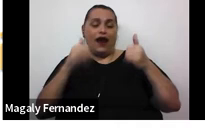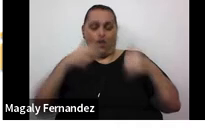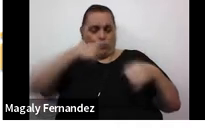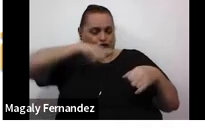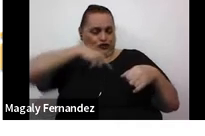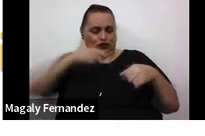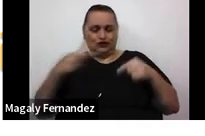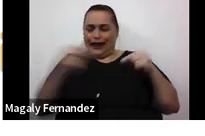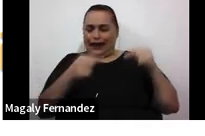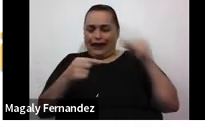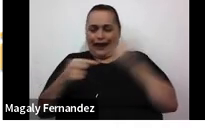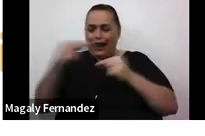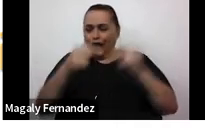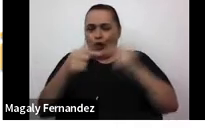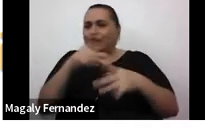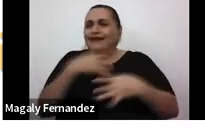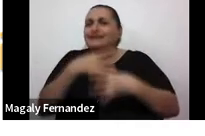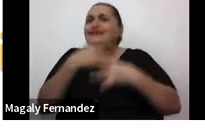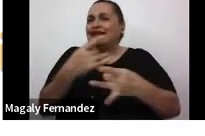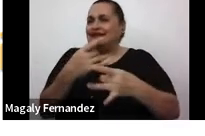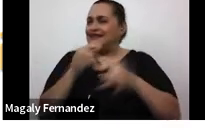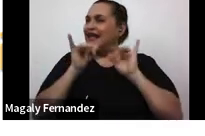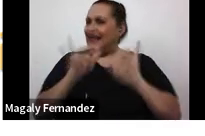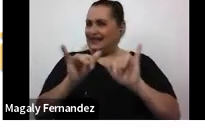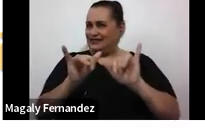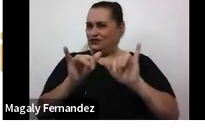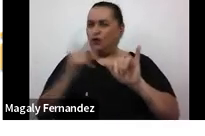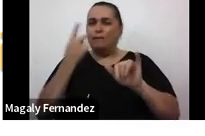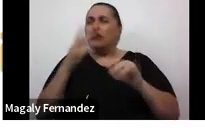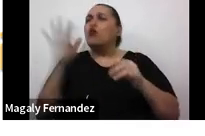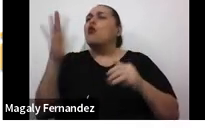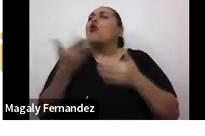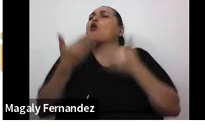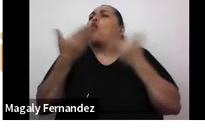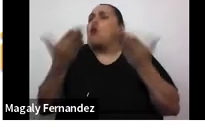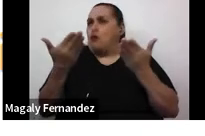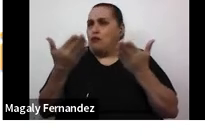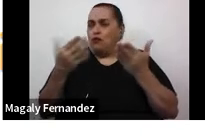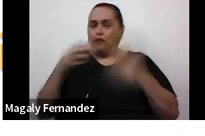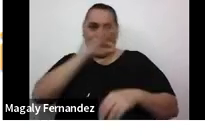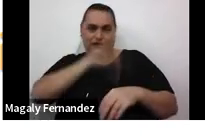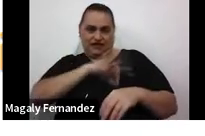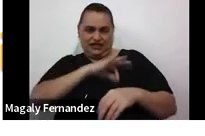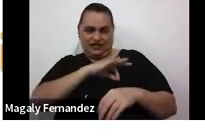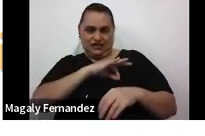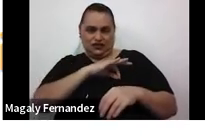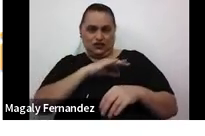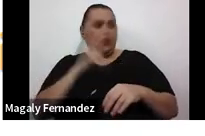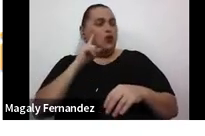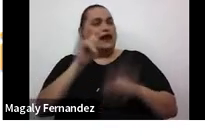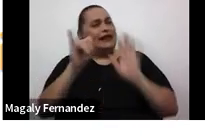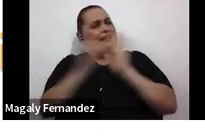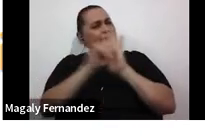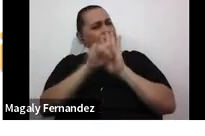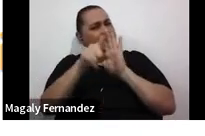nos interesaría y después identificar oportunidades de mejora No nada más como barreras que tenemos sino